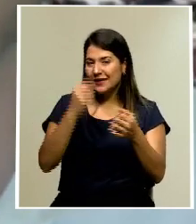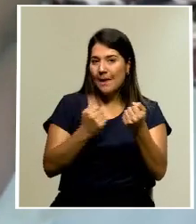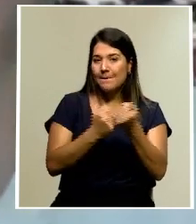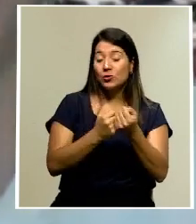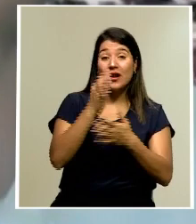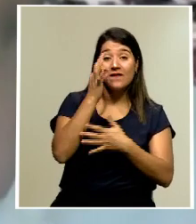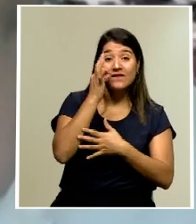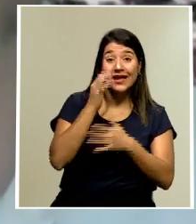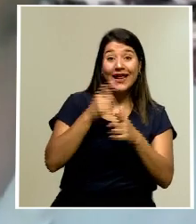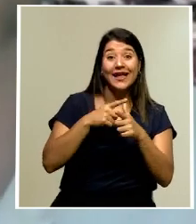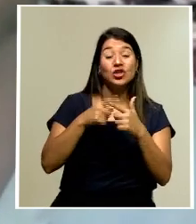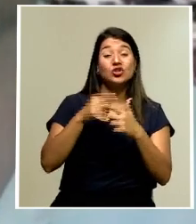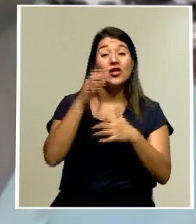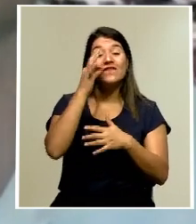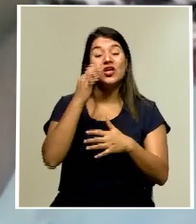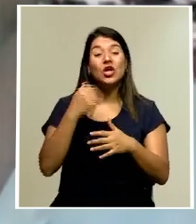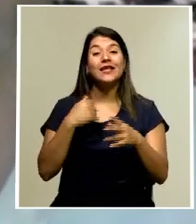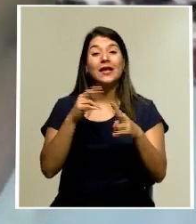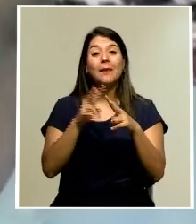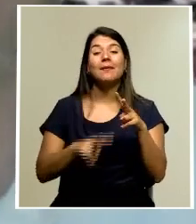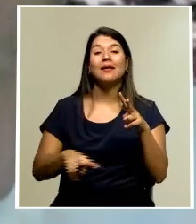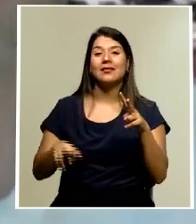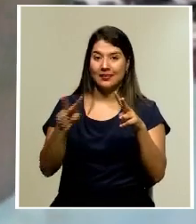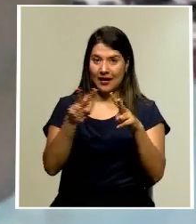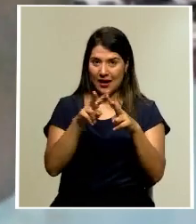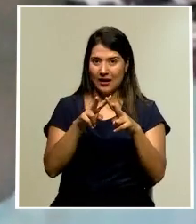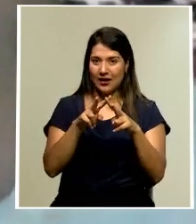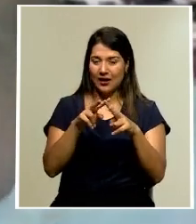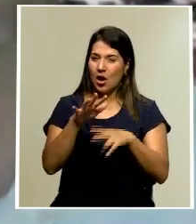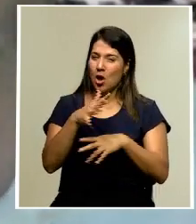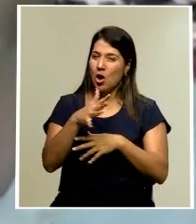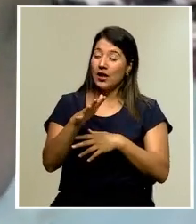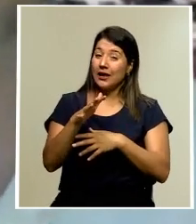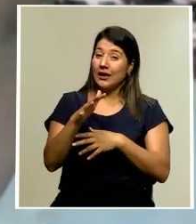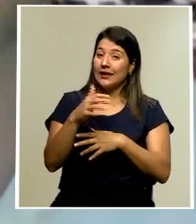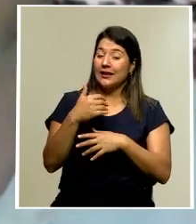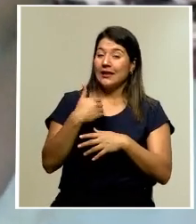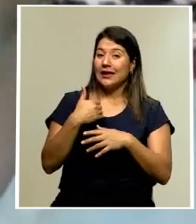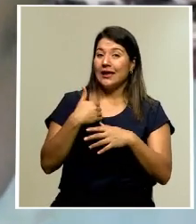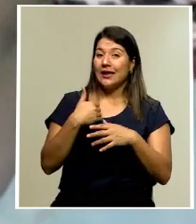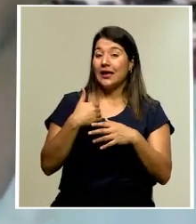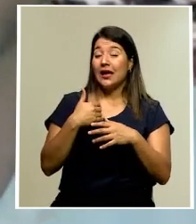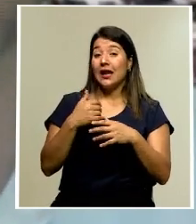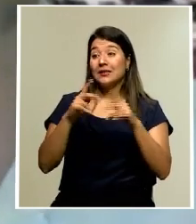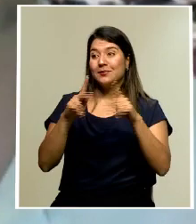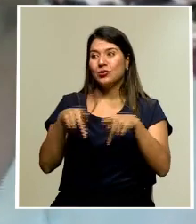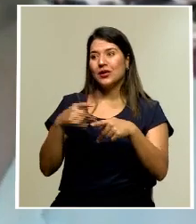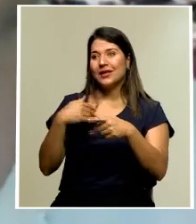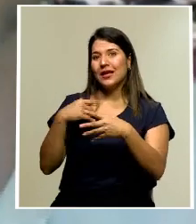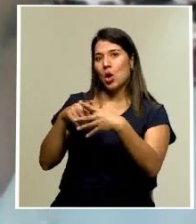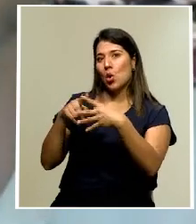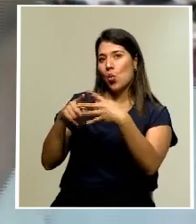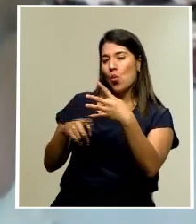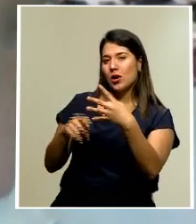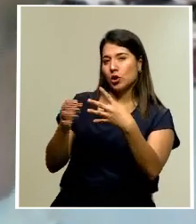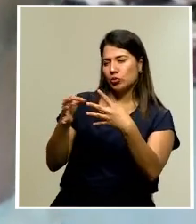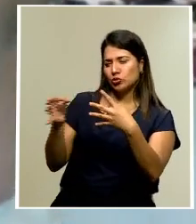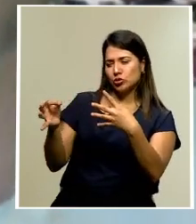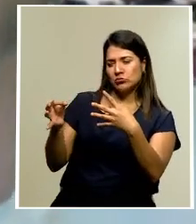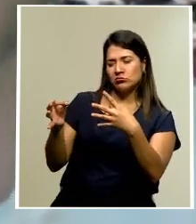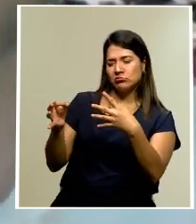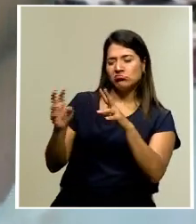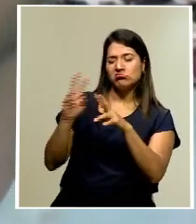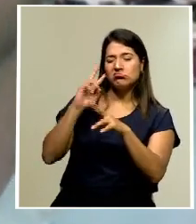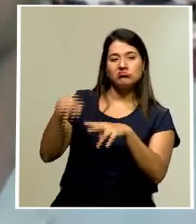esa ventaja por encima de esos partidos, por lo menos cuatro opciones que tendría el electorado, pero que fragmentarían la oposición a José